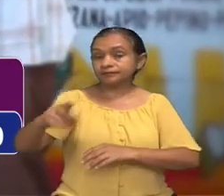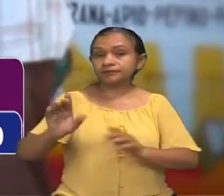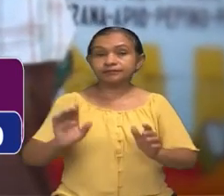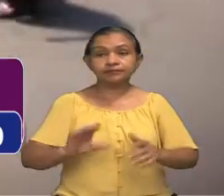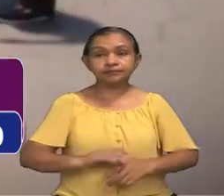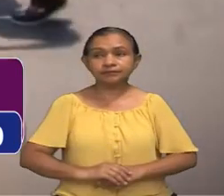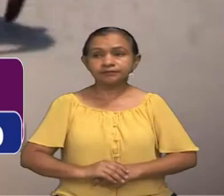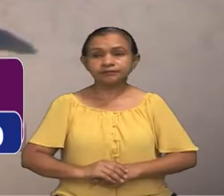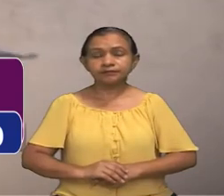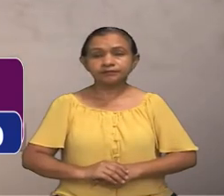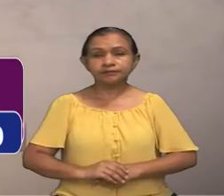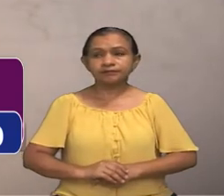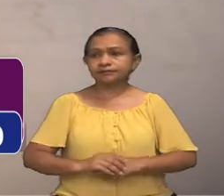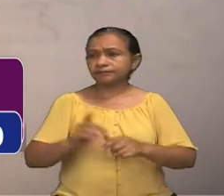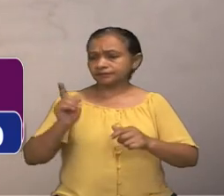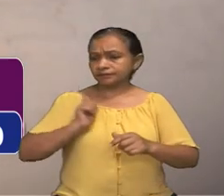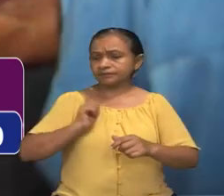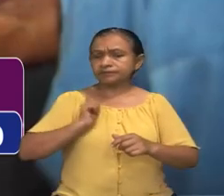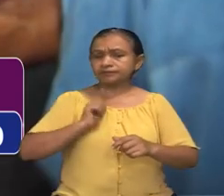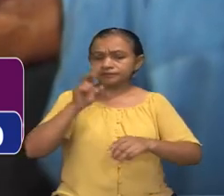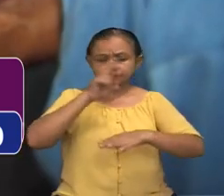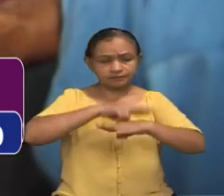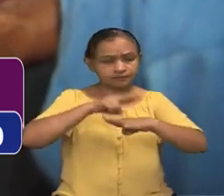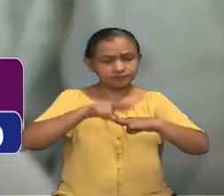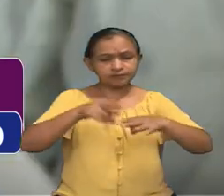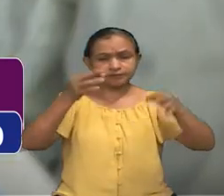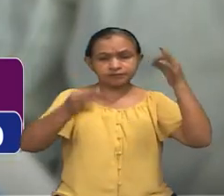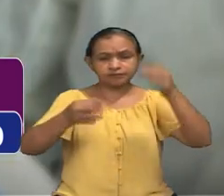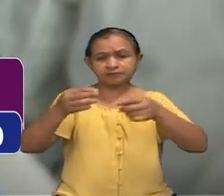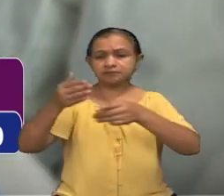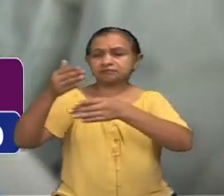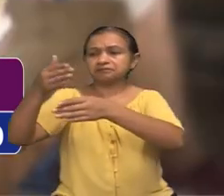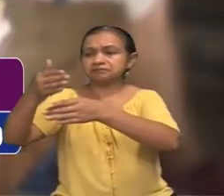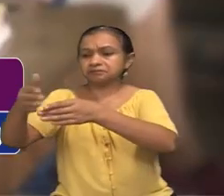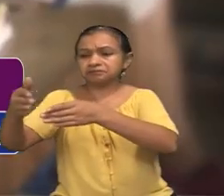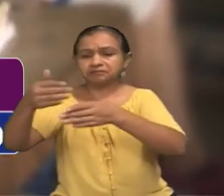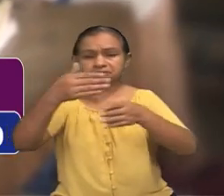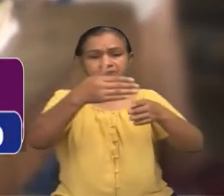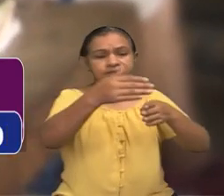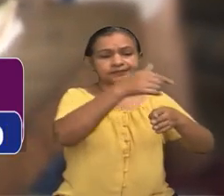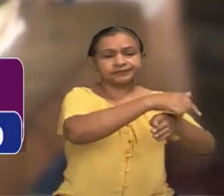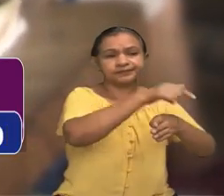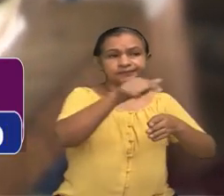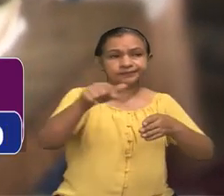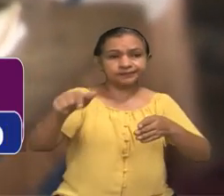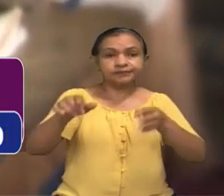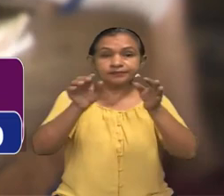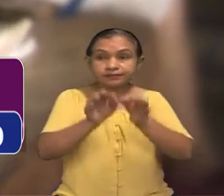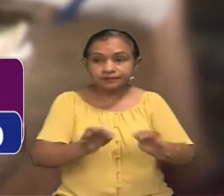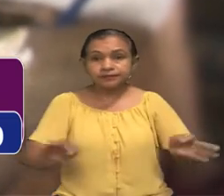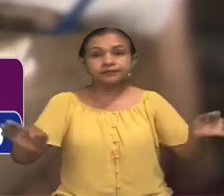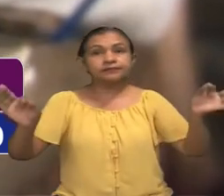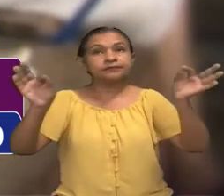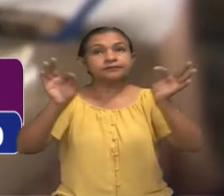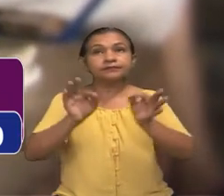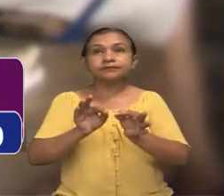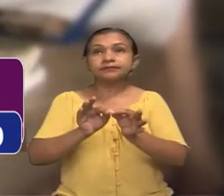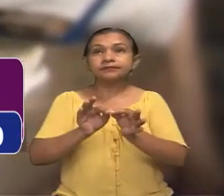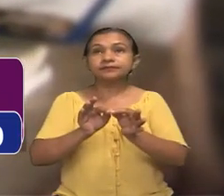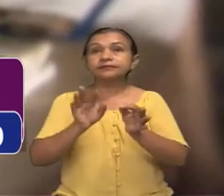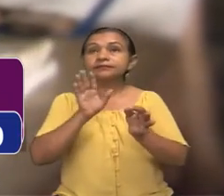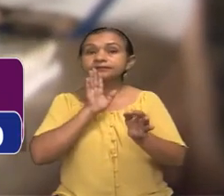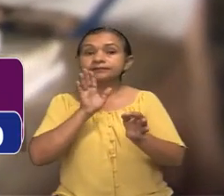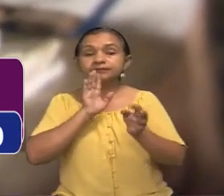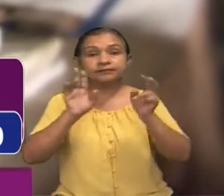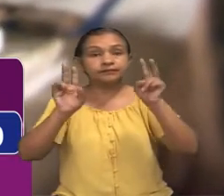Existían normas jurídicas, pero estaban dispersas y fundamentalmente relacionadas